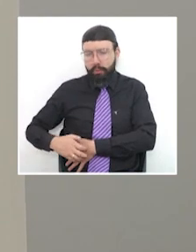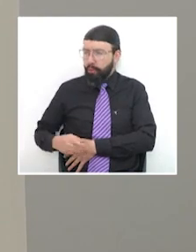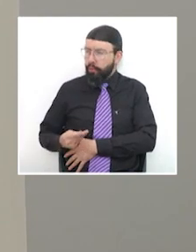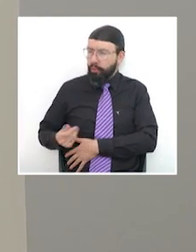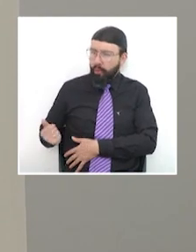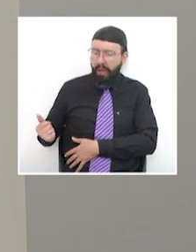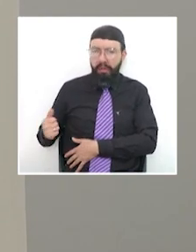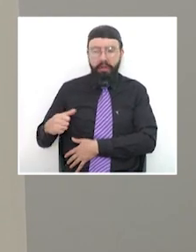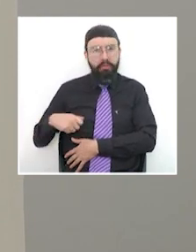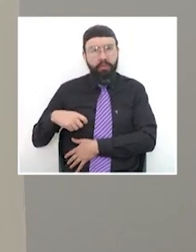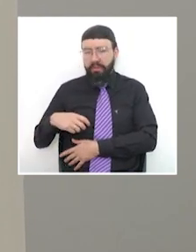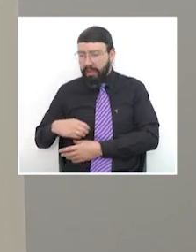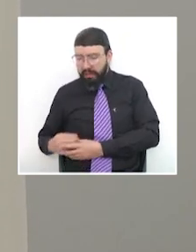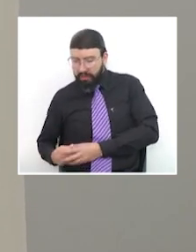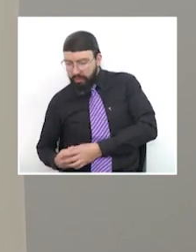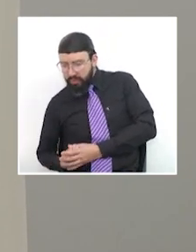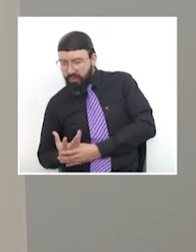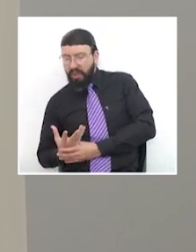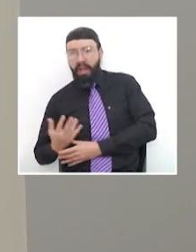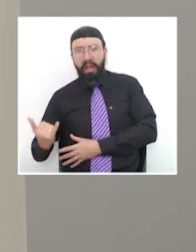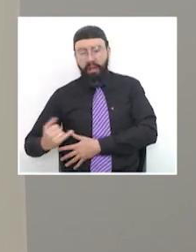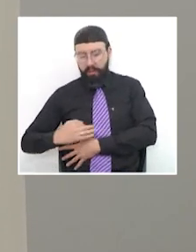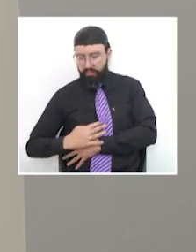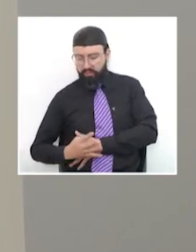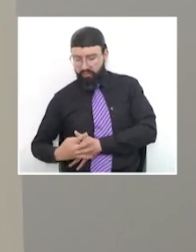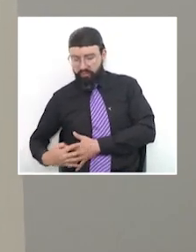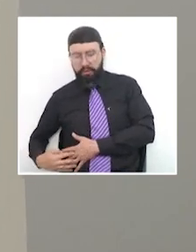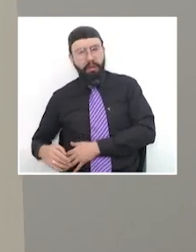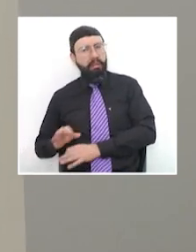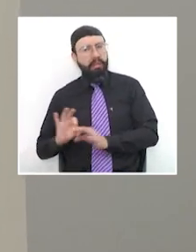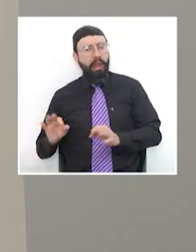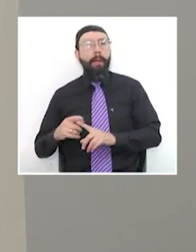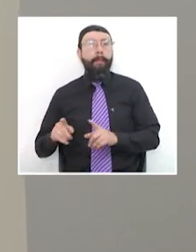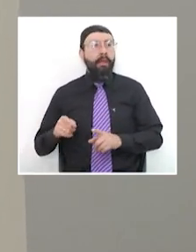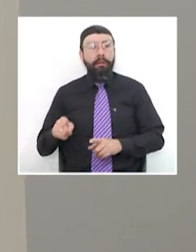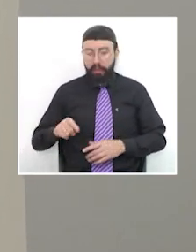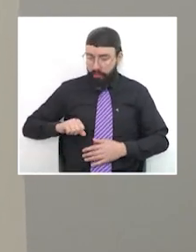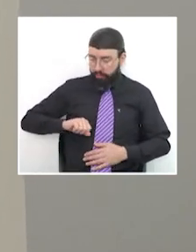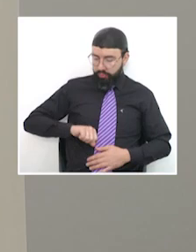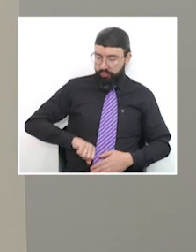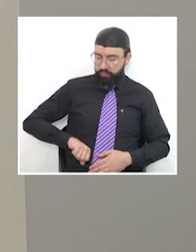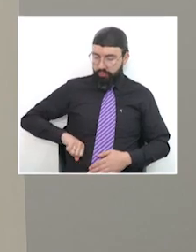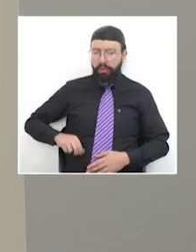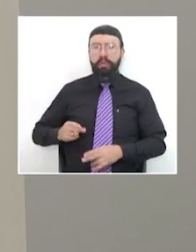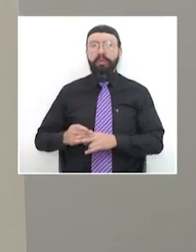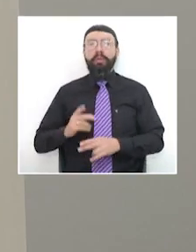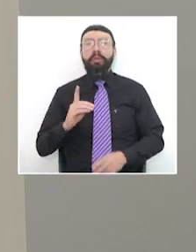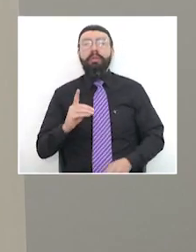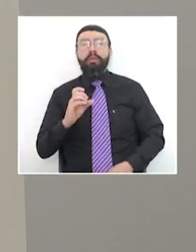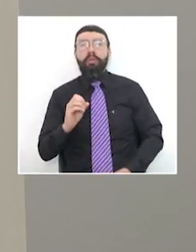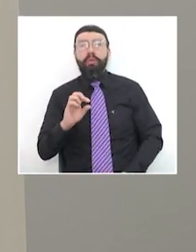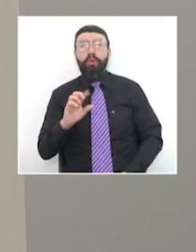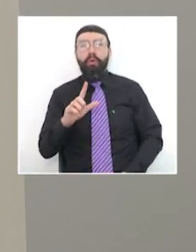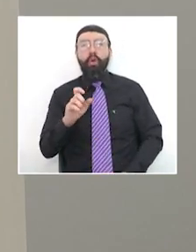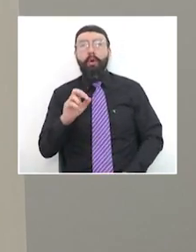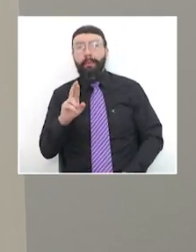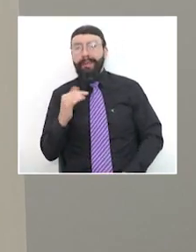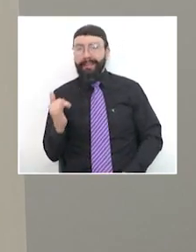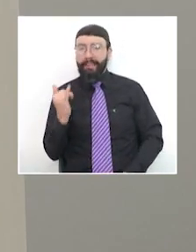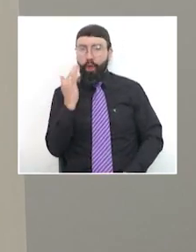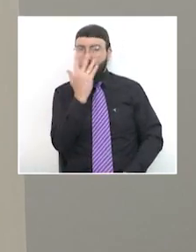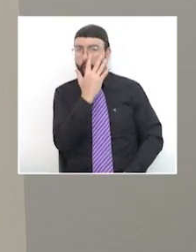que llamamos vegetaciones, pero de todos modos le colocamos el Doppler, este es el Doppler, y vemos